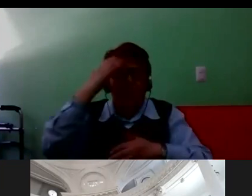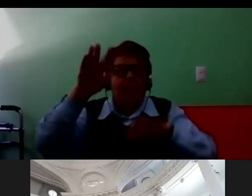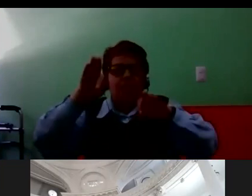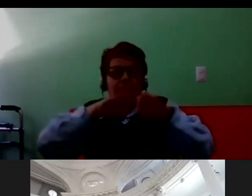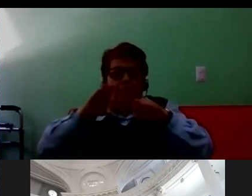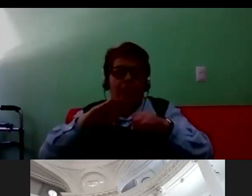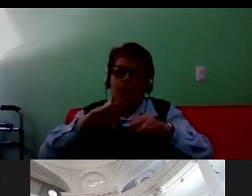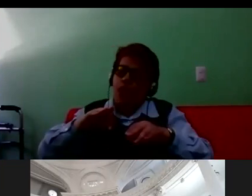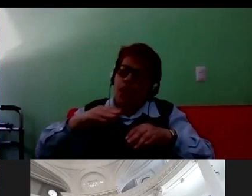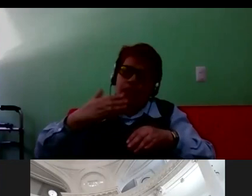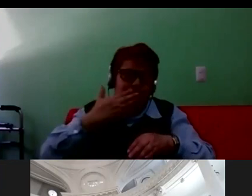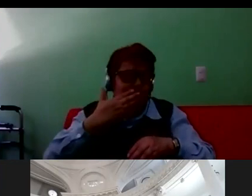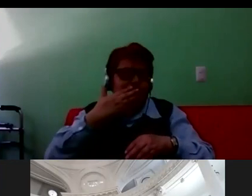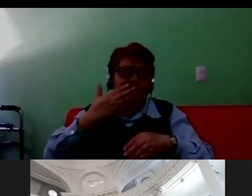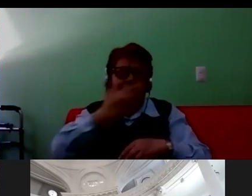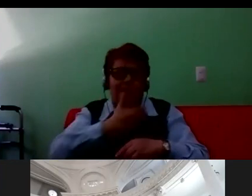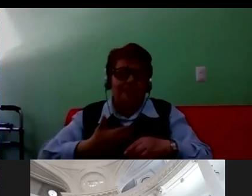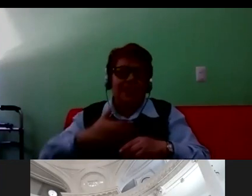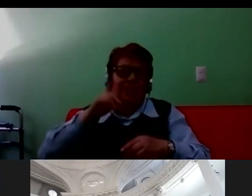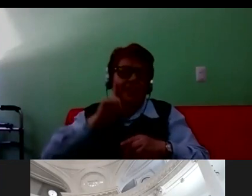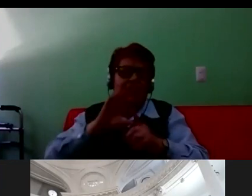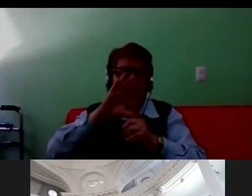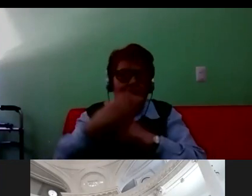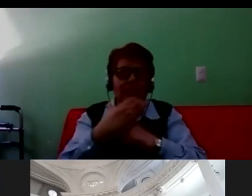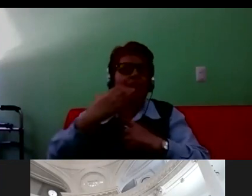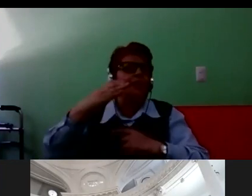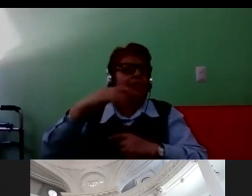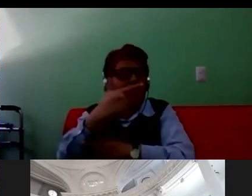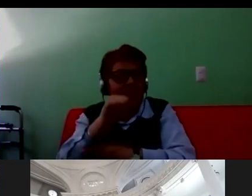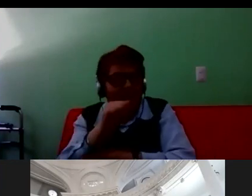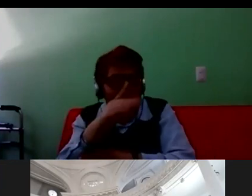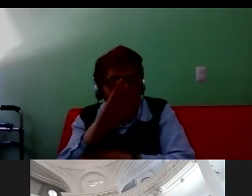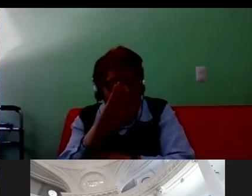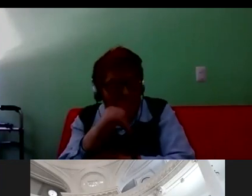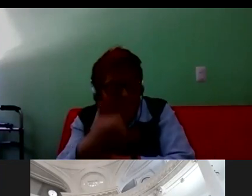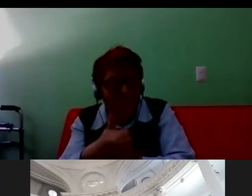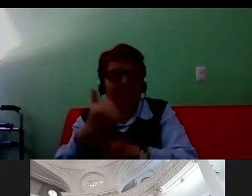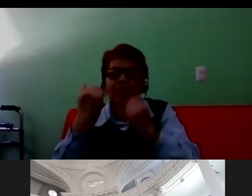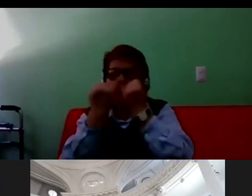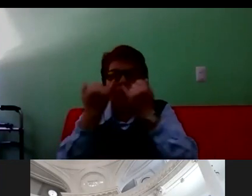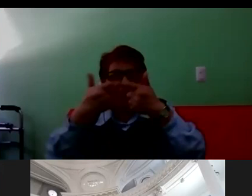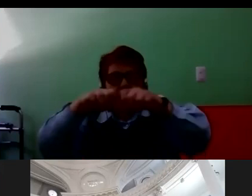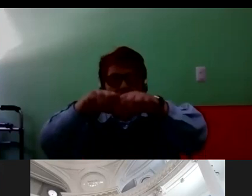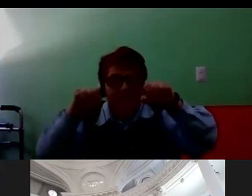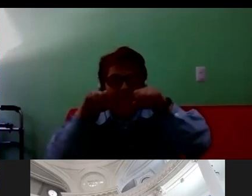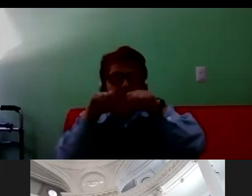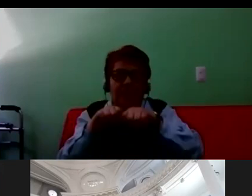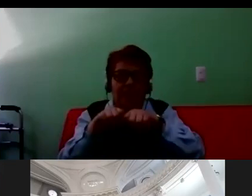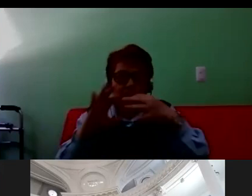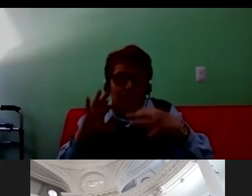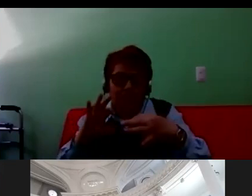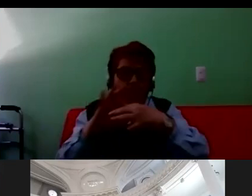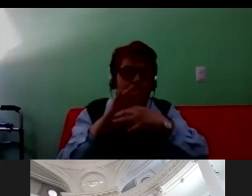de nuestra presidenta de esta comisión, Gaby, igual al equipo, a su equipo que ha